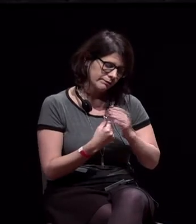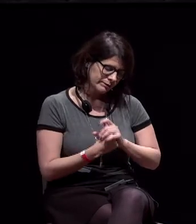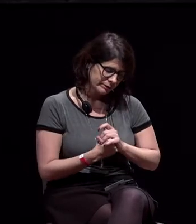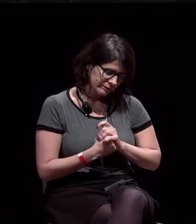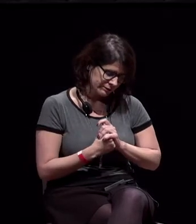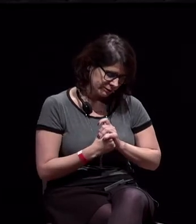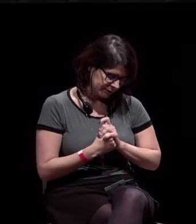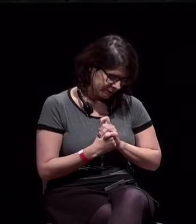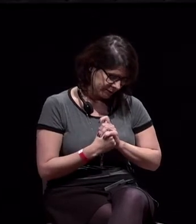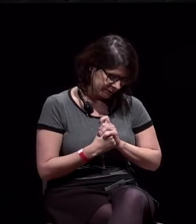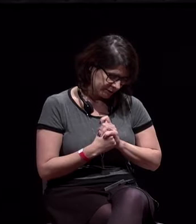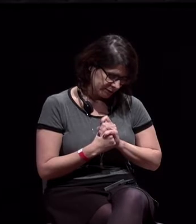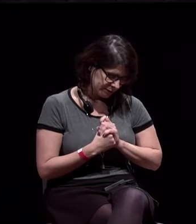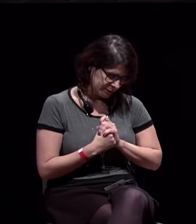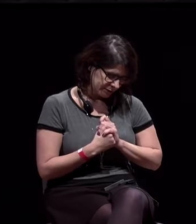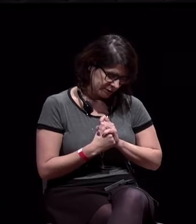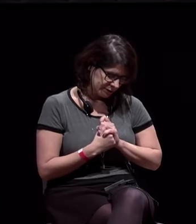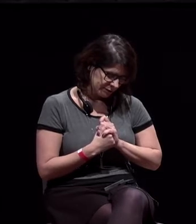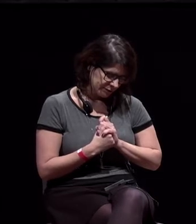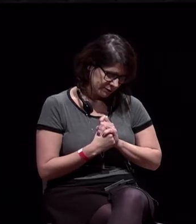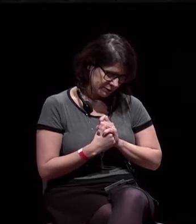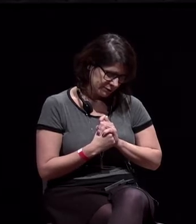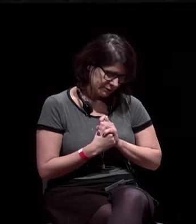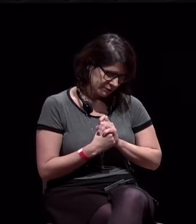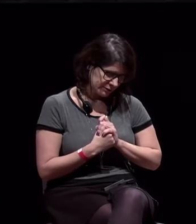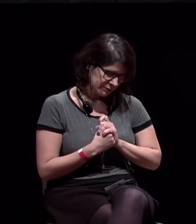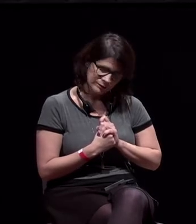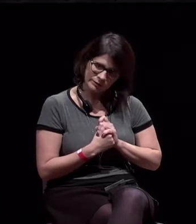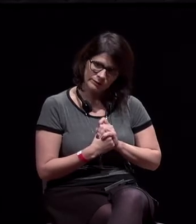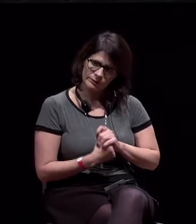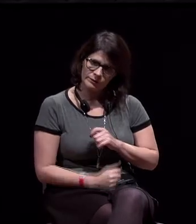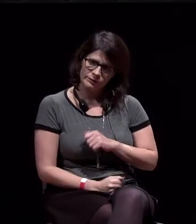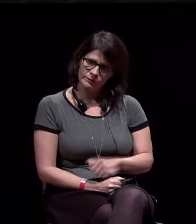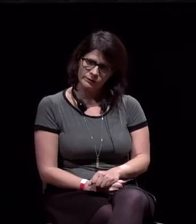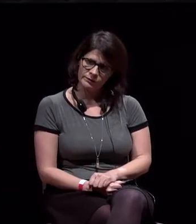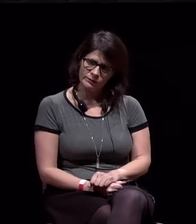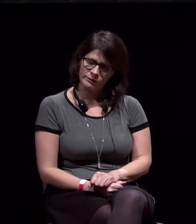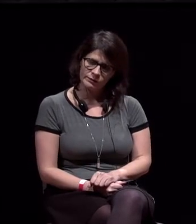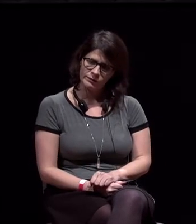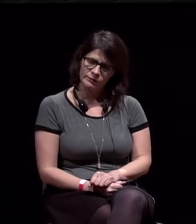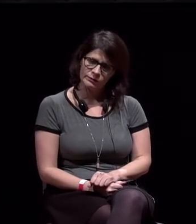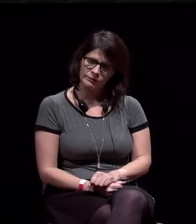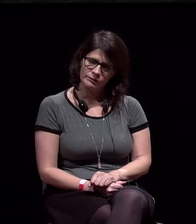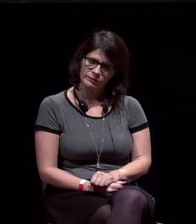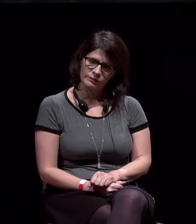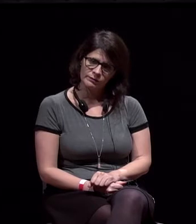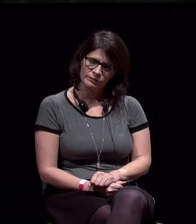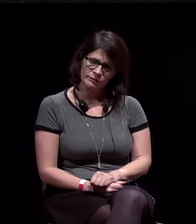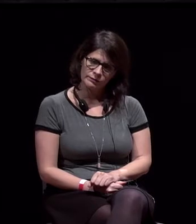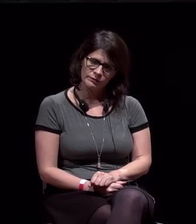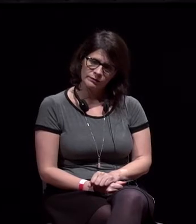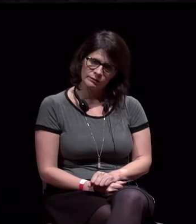de ser un sujeto autónomo. O, conversamente, no tenías una experiencia estética y entonces esto era una especie de